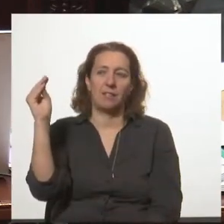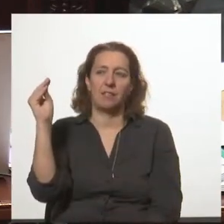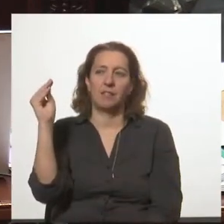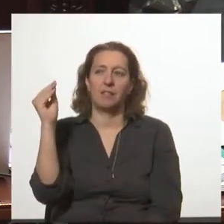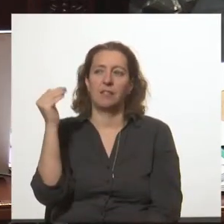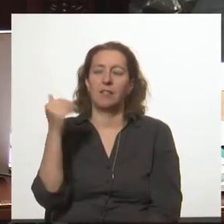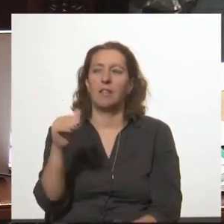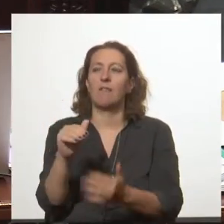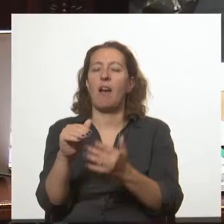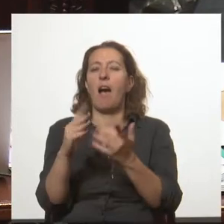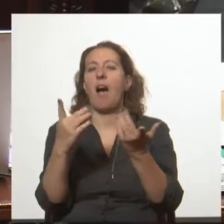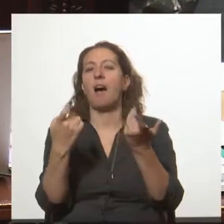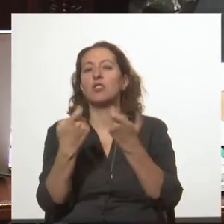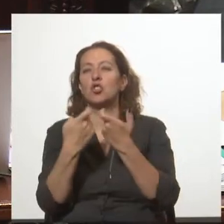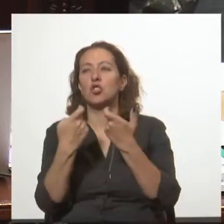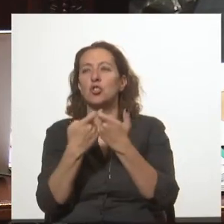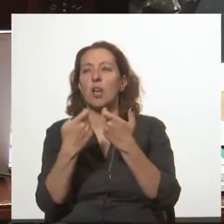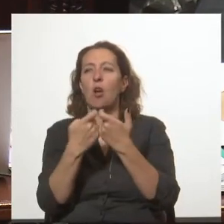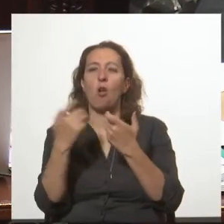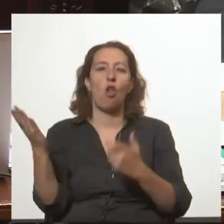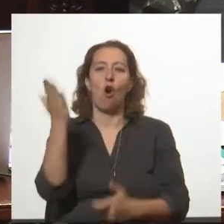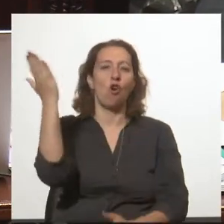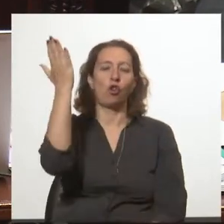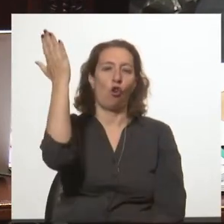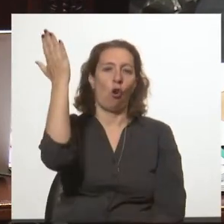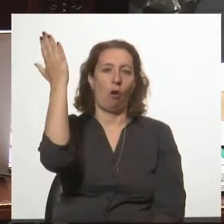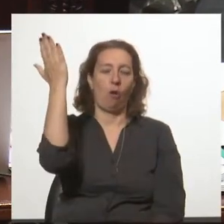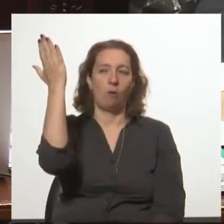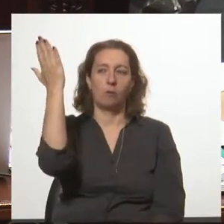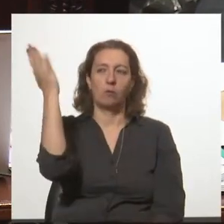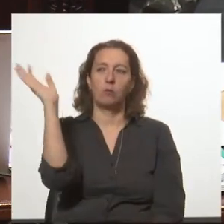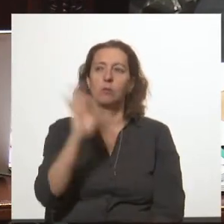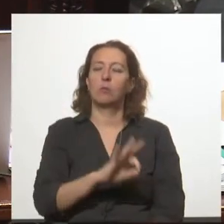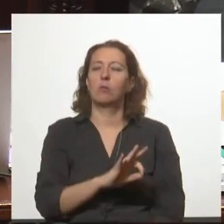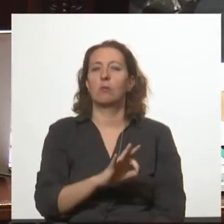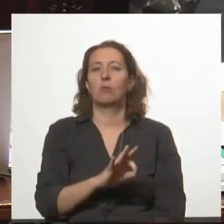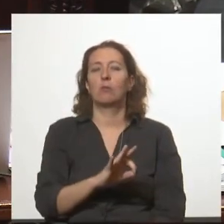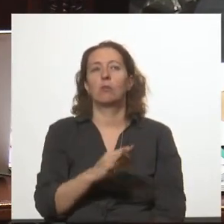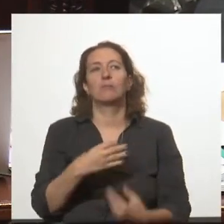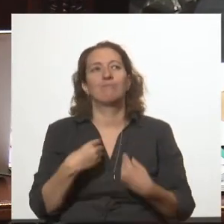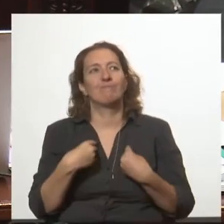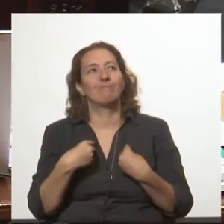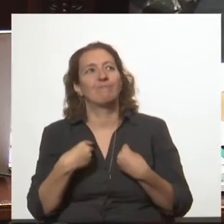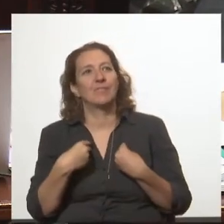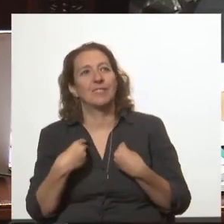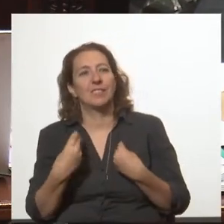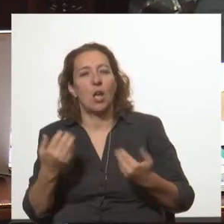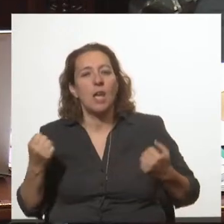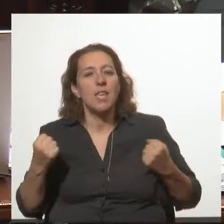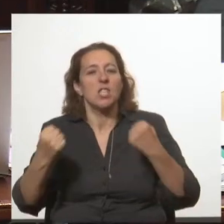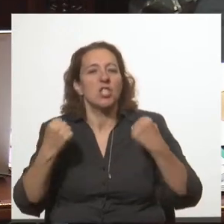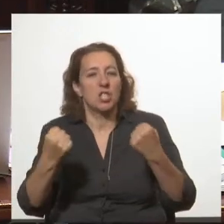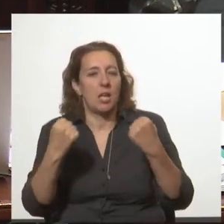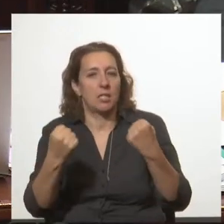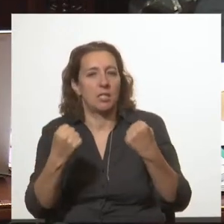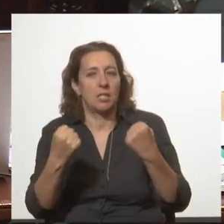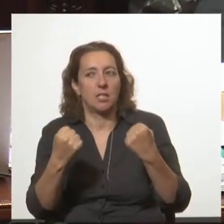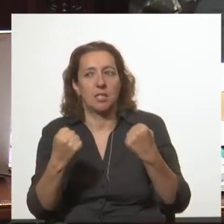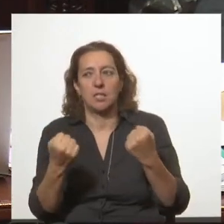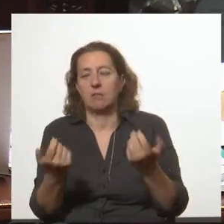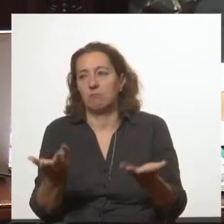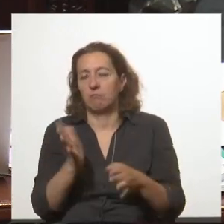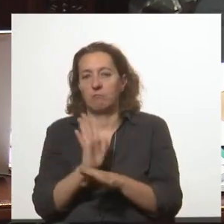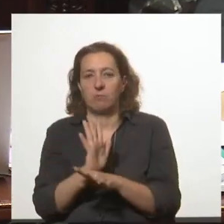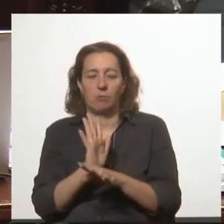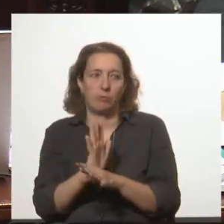a asociar con lo heroico o con el sentido de los hinchas como si se